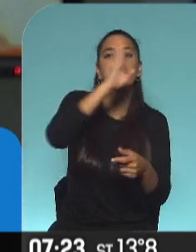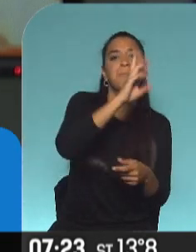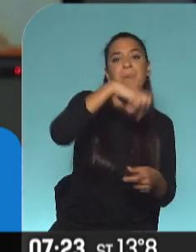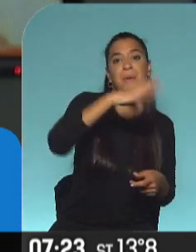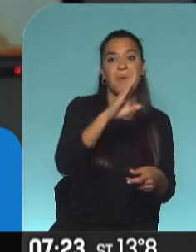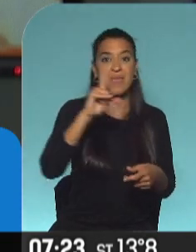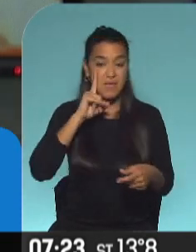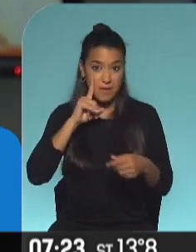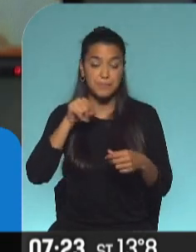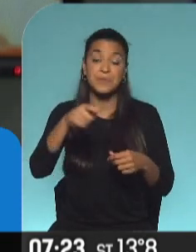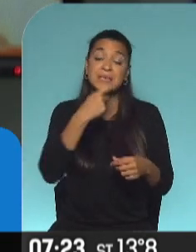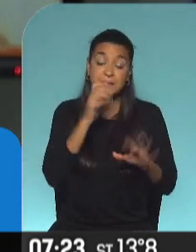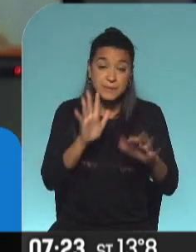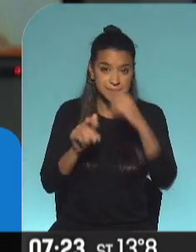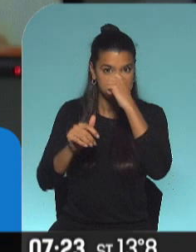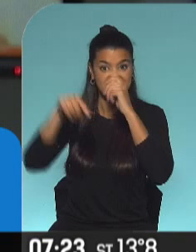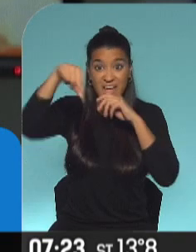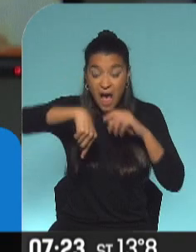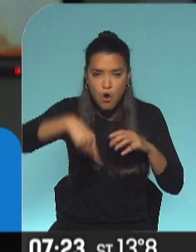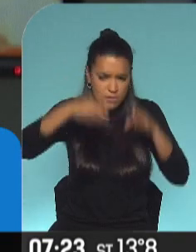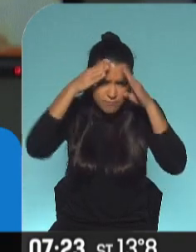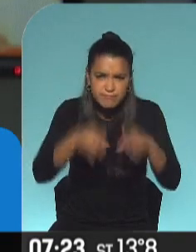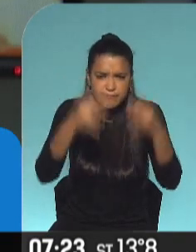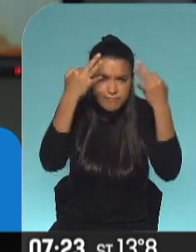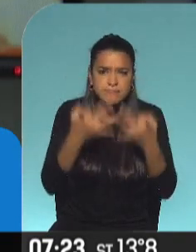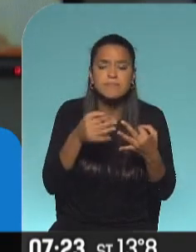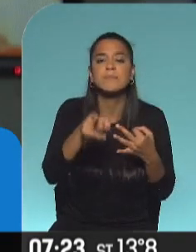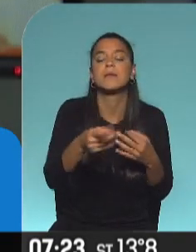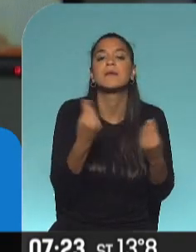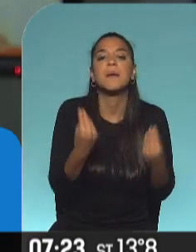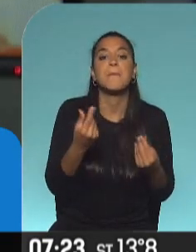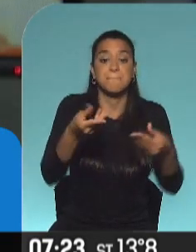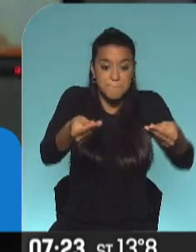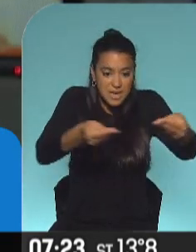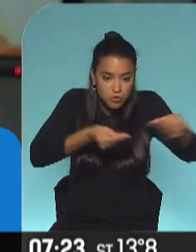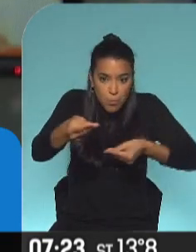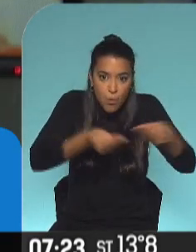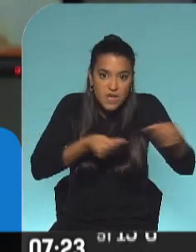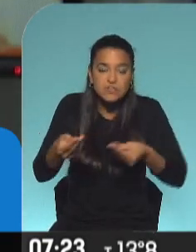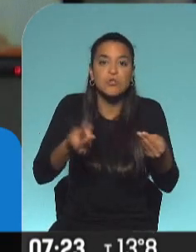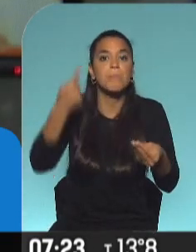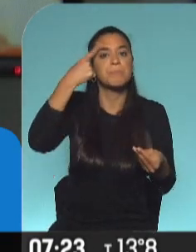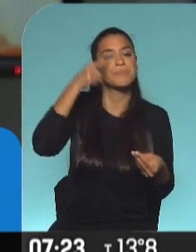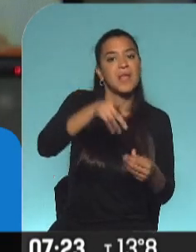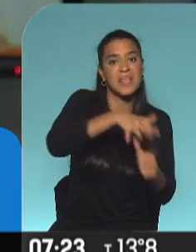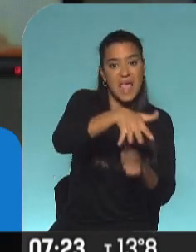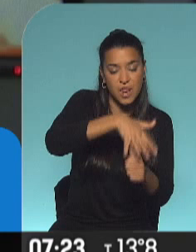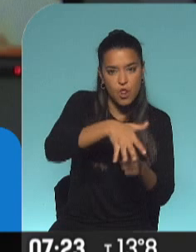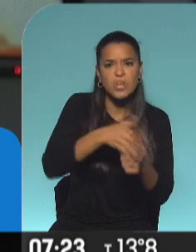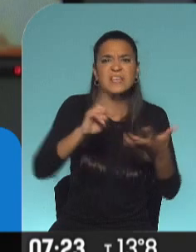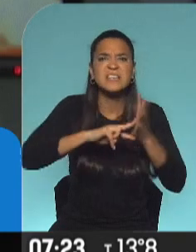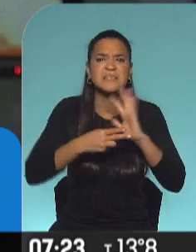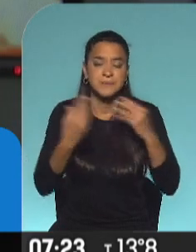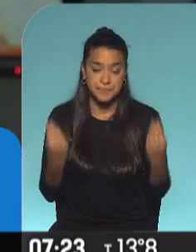Bruto Interno. Si te parece, Silvia, entonces ahora vamos de lleno, metámonos de lleno en lo que es el presupuesto con perspectiva de Dale. género. ¿Y qué significa